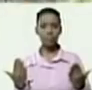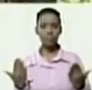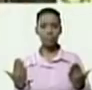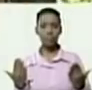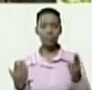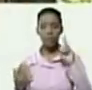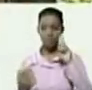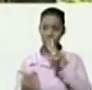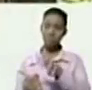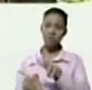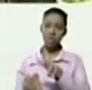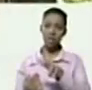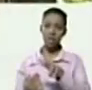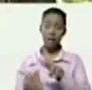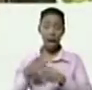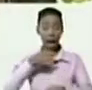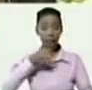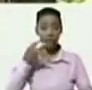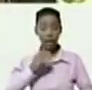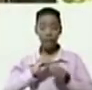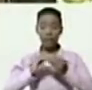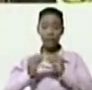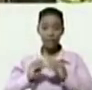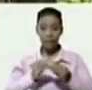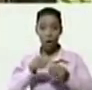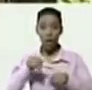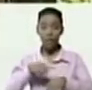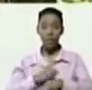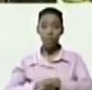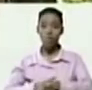al mirar los hechos de este momento